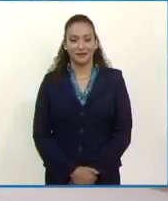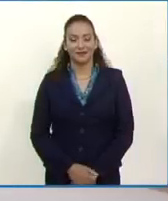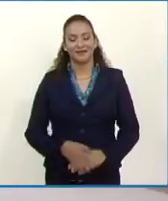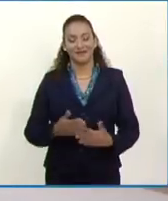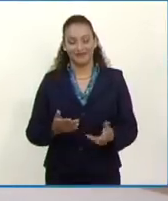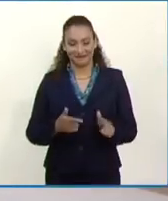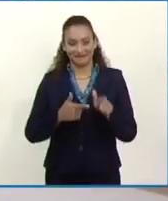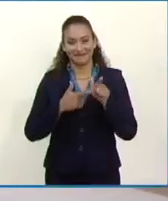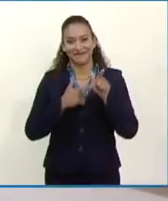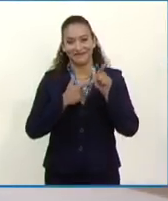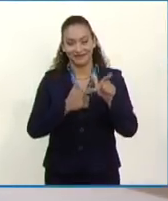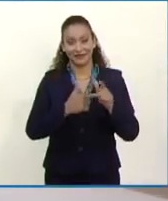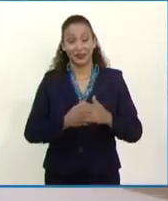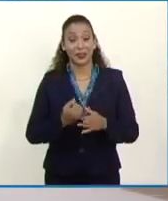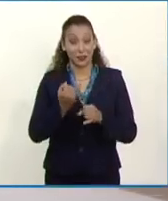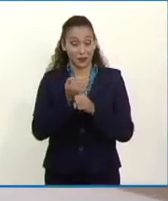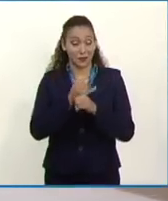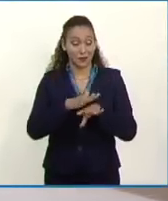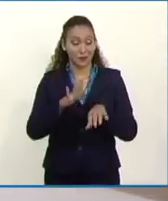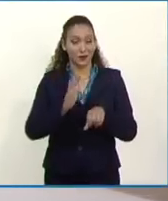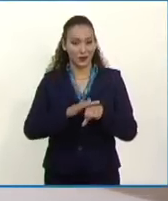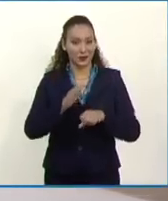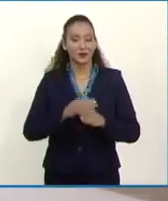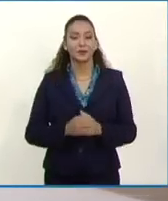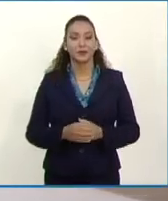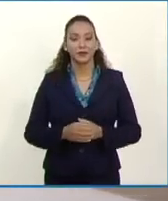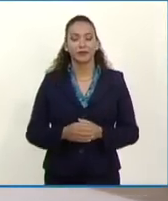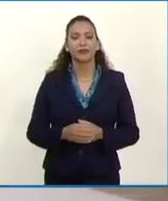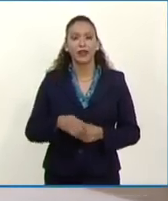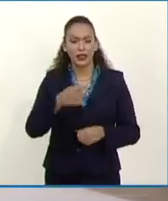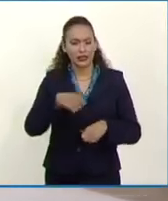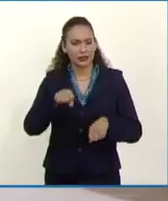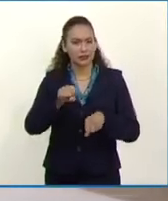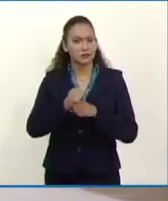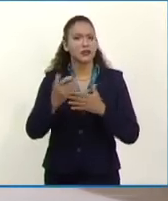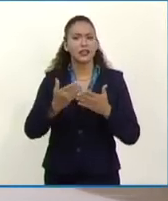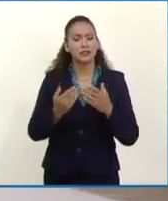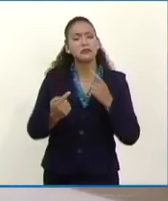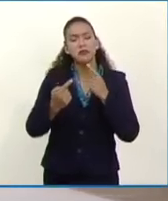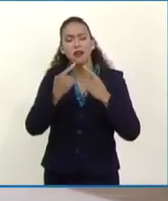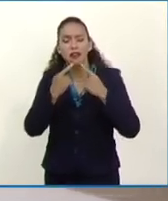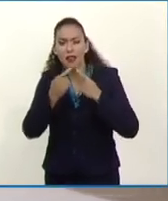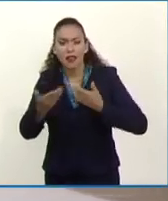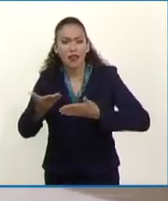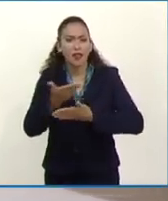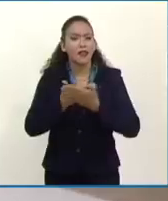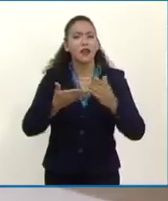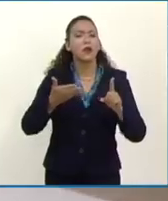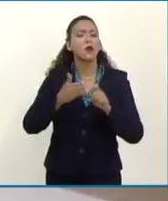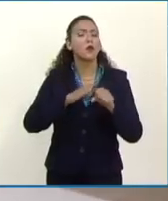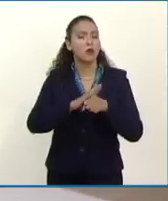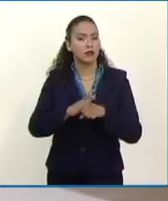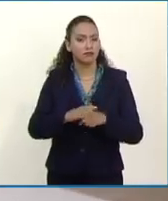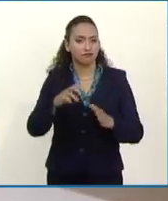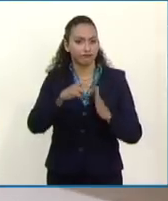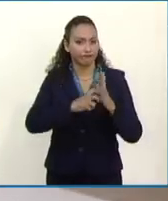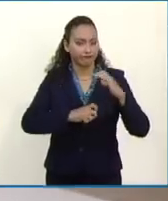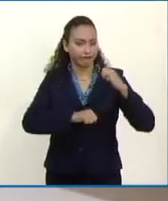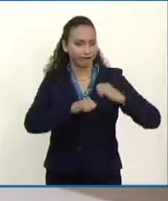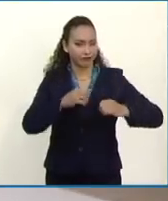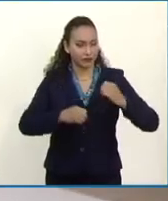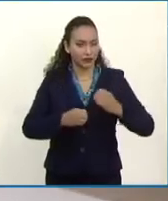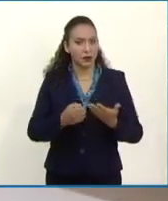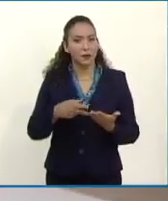Ya estamos de regreso y tenemos más información. Durante los diálogos en torno a la reforma judicial, magistrados pidieron que no se ponga en riesgo